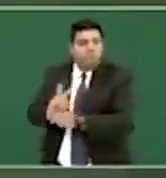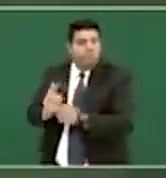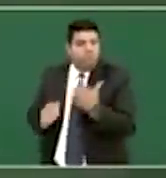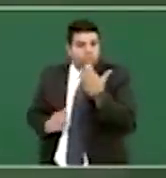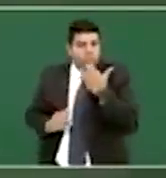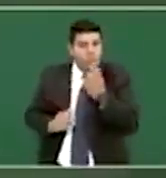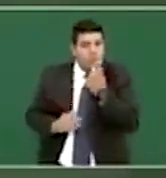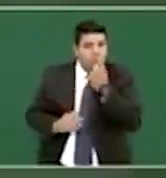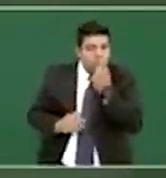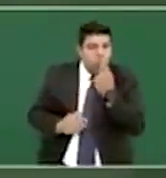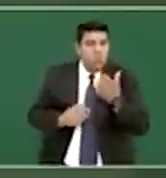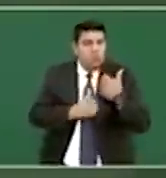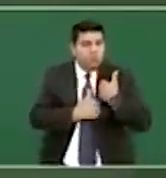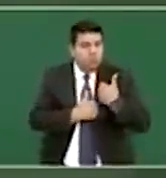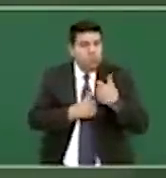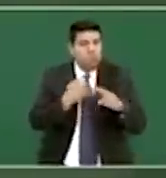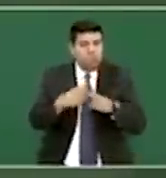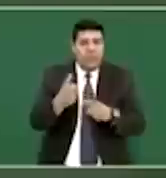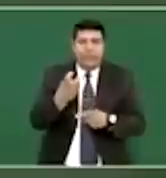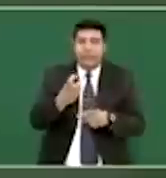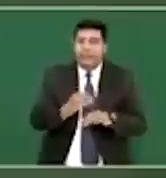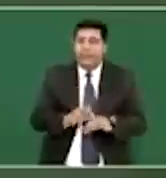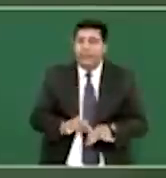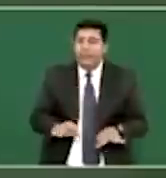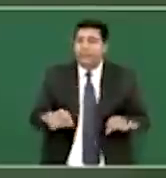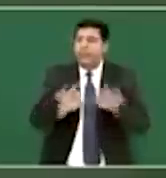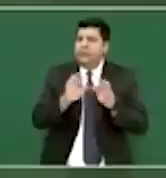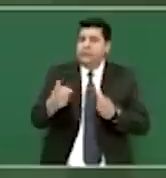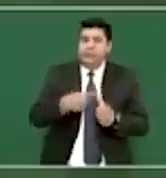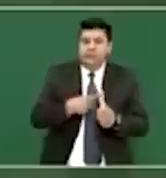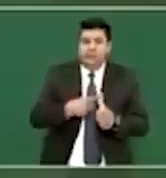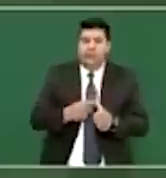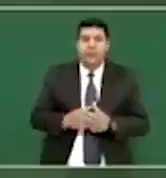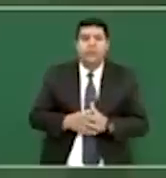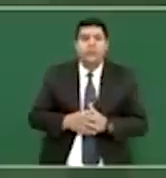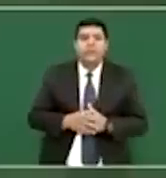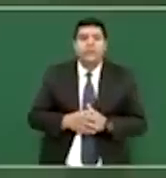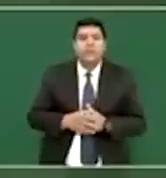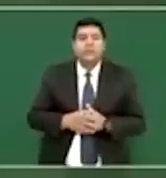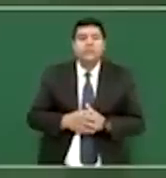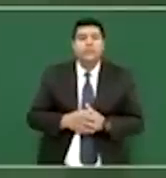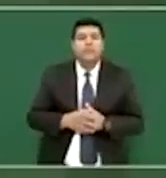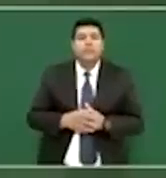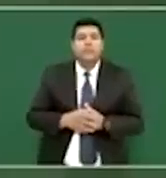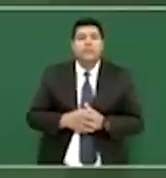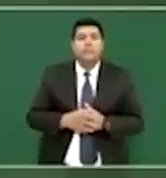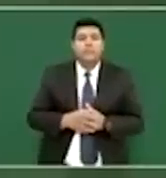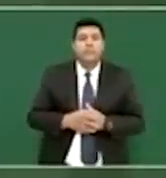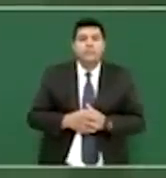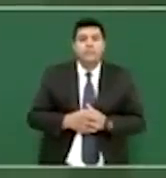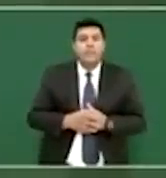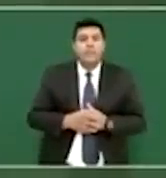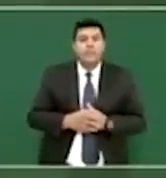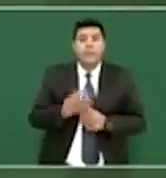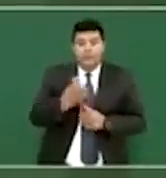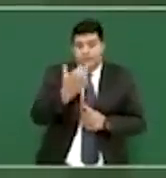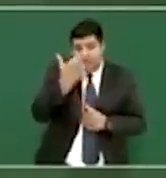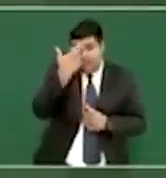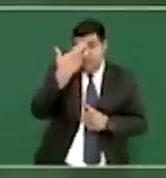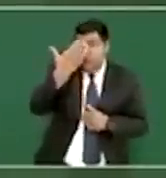Esa es la prioridad. Y pasaba de que para este